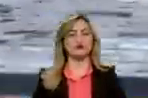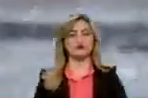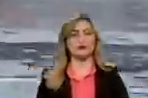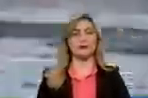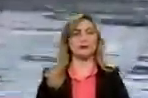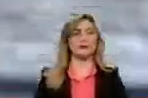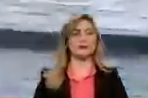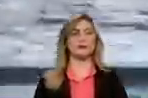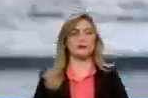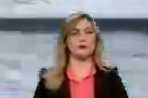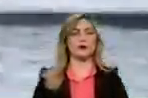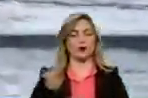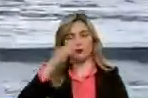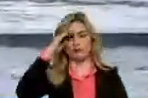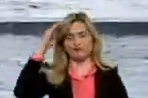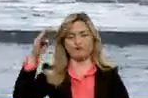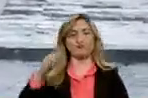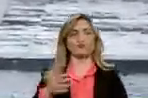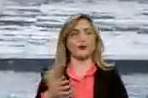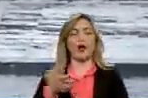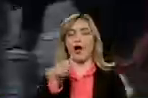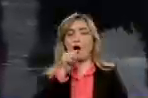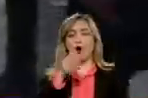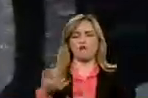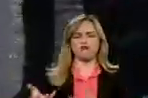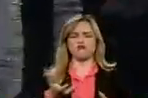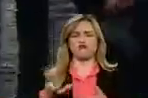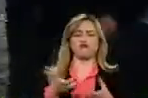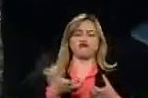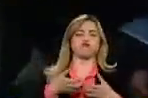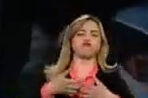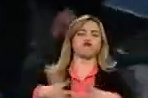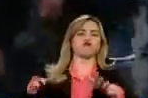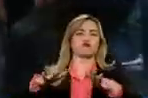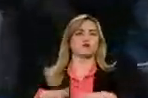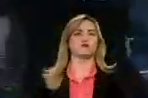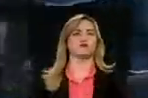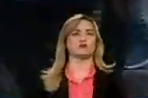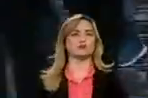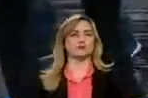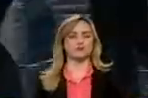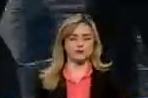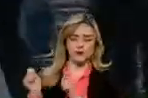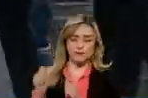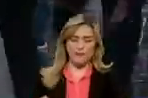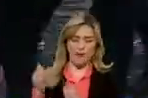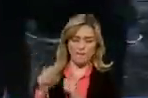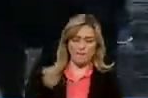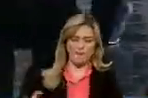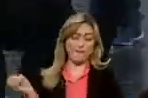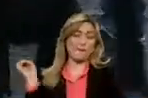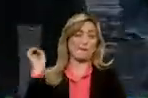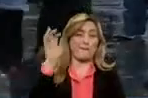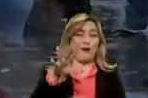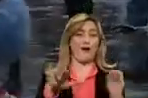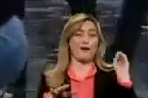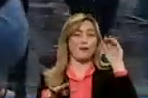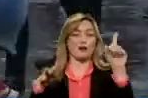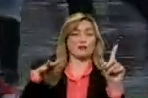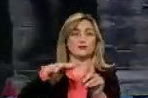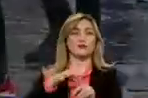La policía dispersó a los jóvenes que llegaron a la Plaza de Santo Domingo y que sacaron piedras para lanzarles.